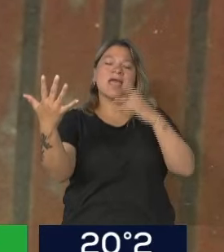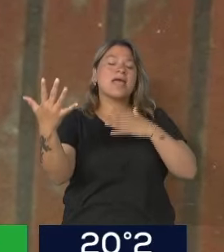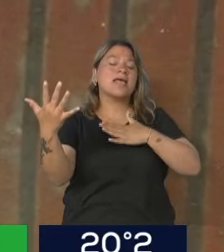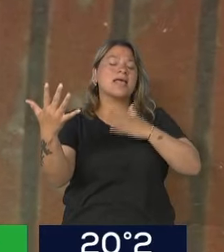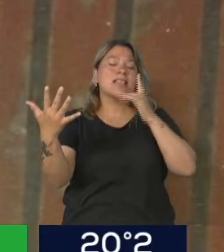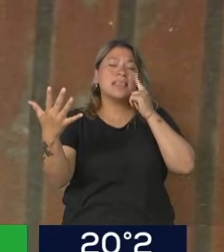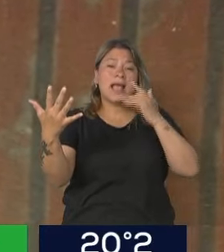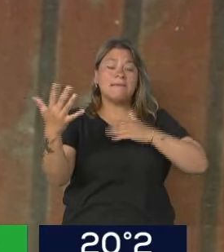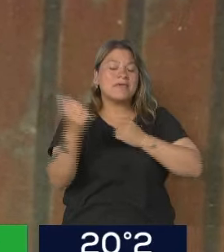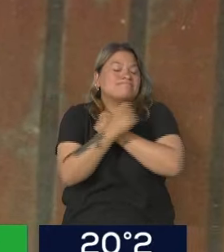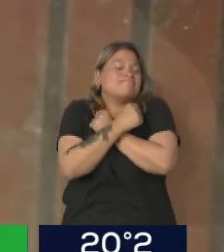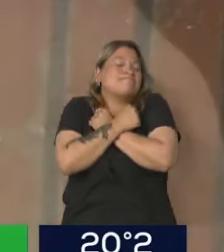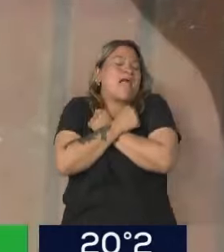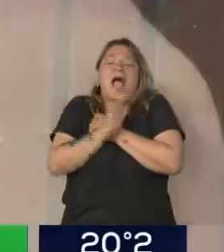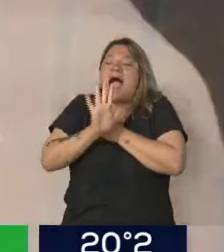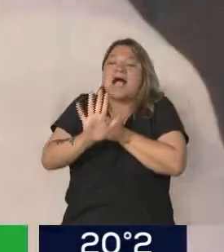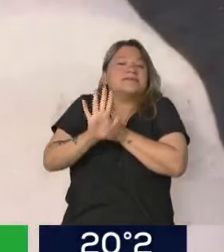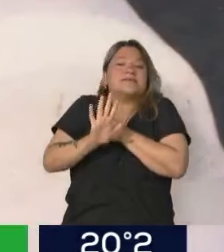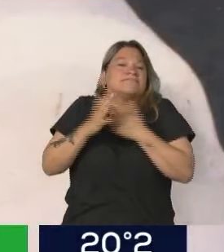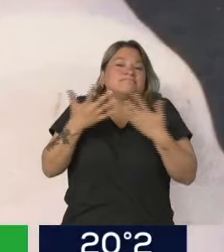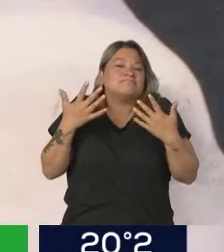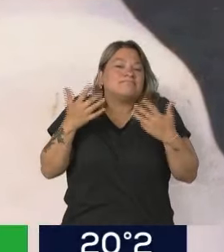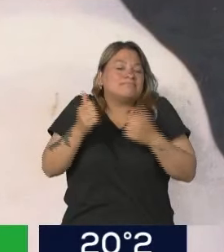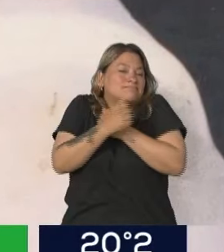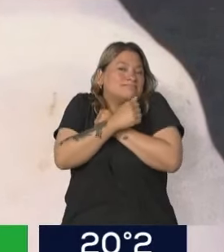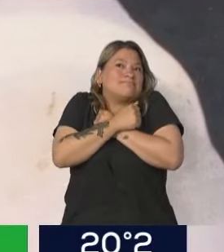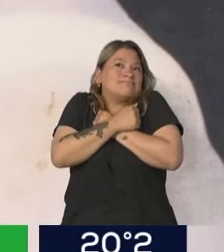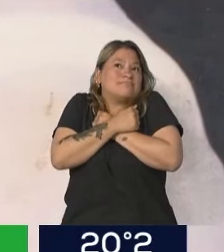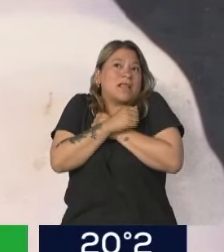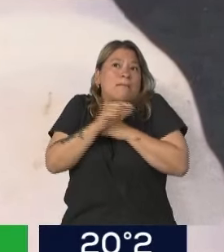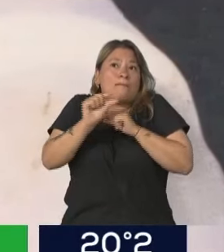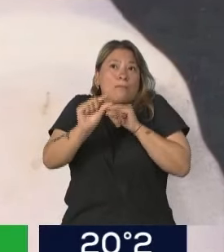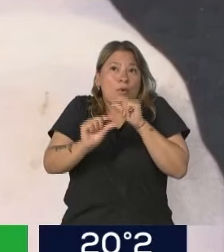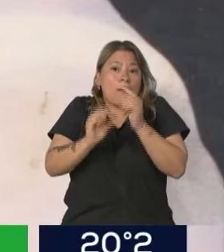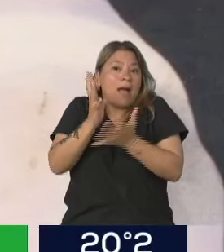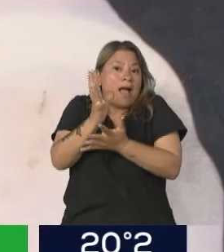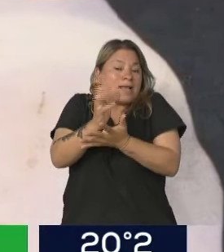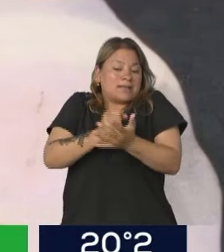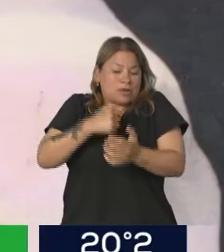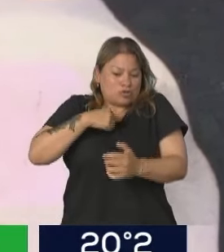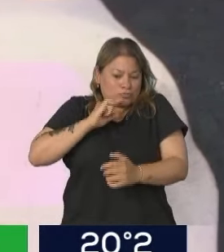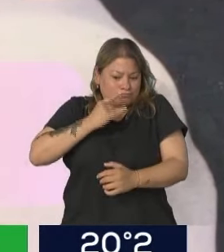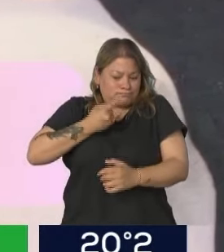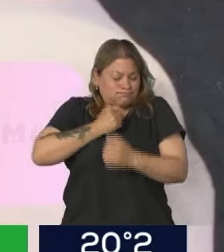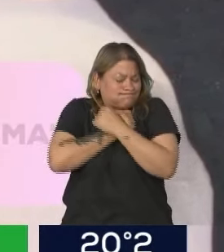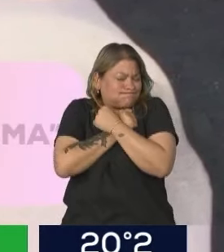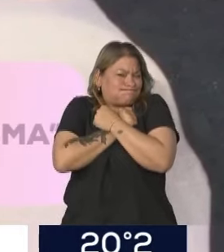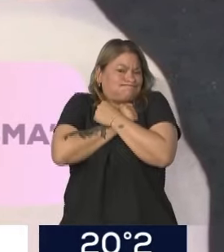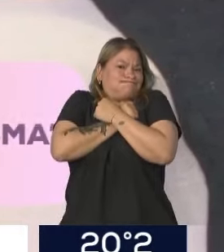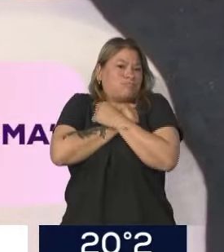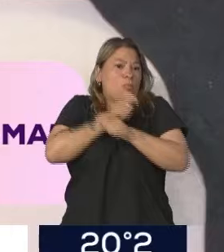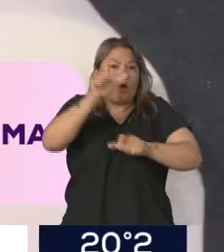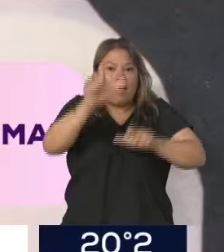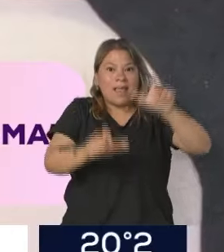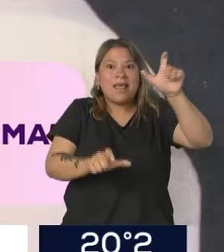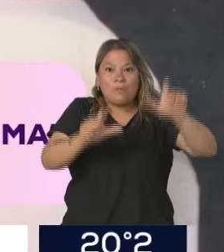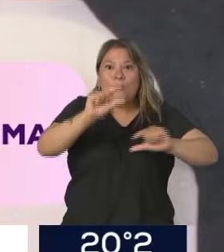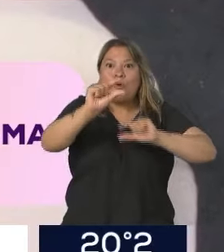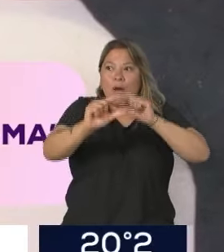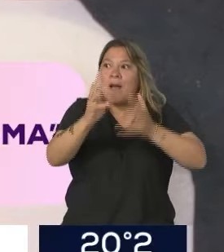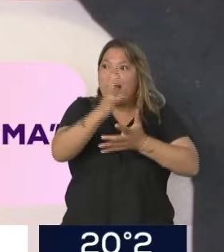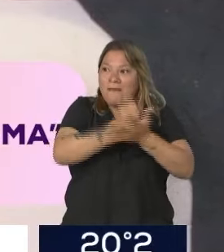como soy. Entonces ahí como que yo me empecé a aceptar y a quererme a mí misma. Y como que la gente me empezó a aceptar, ya